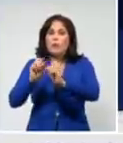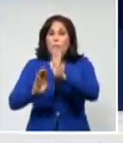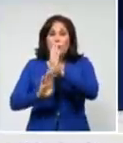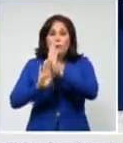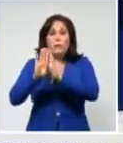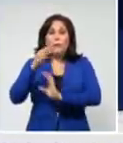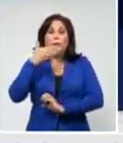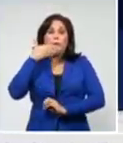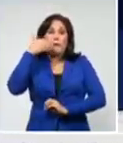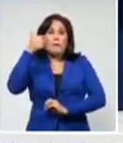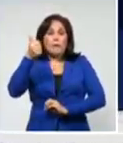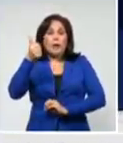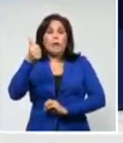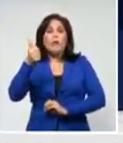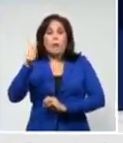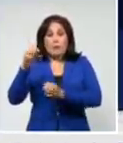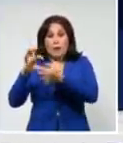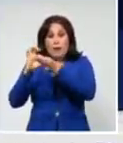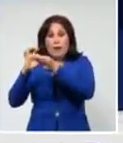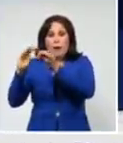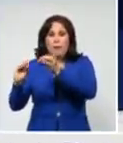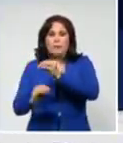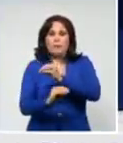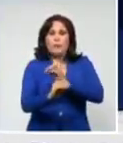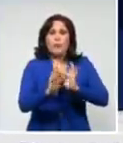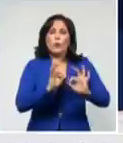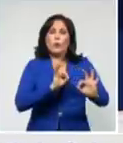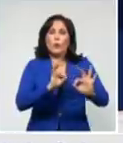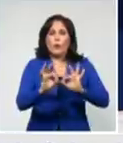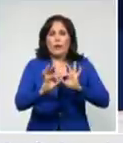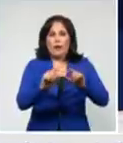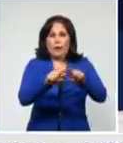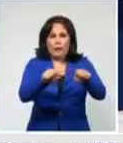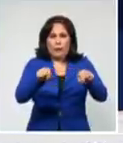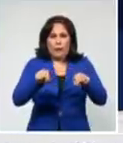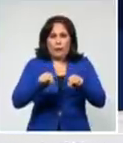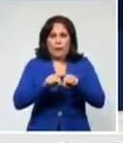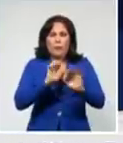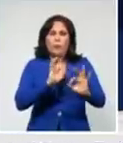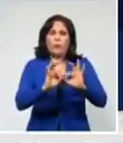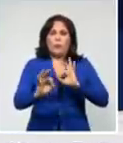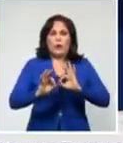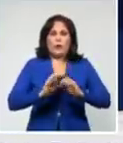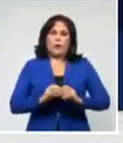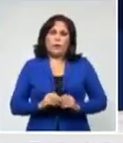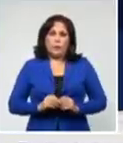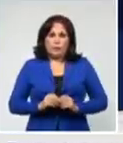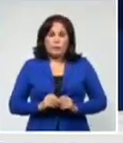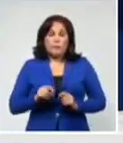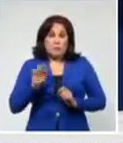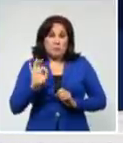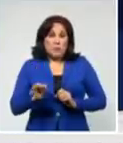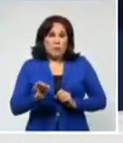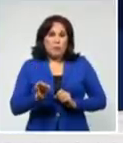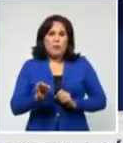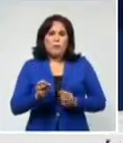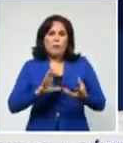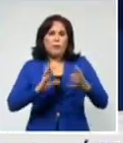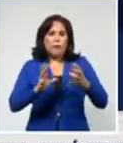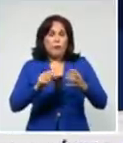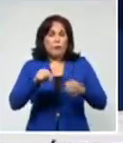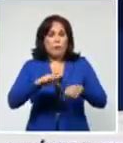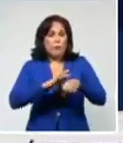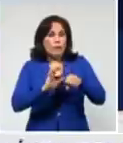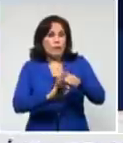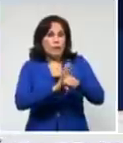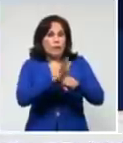y pasaron de grave para el estado de cuidado. Este es el comportamiento de la enfermedad